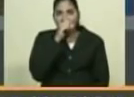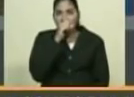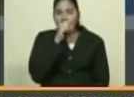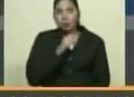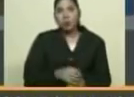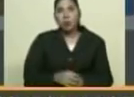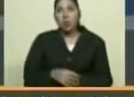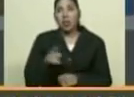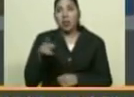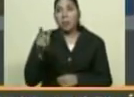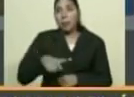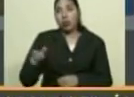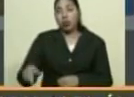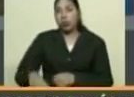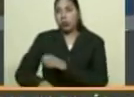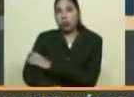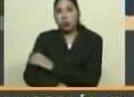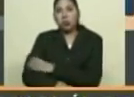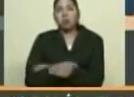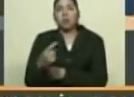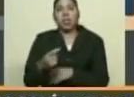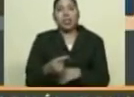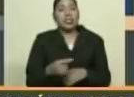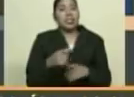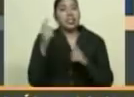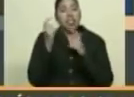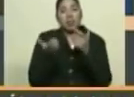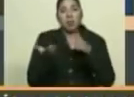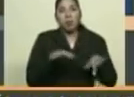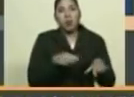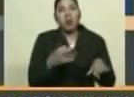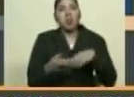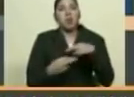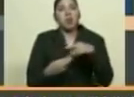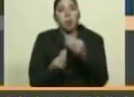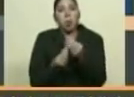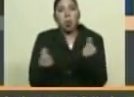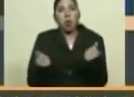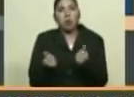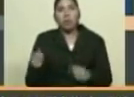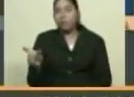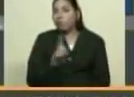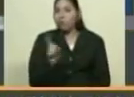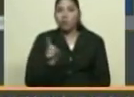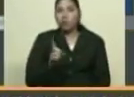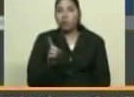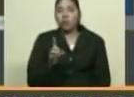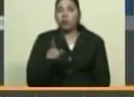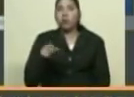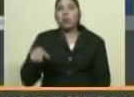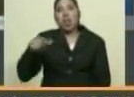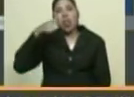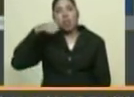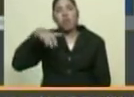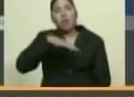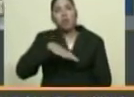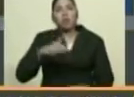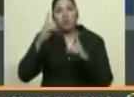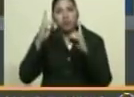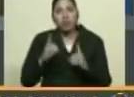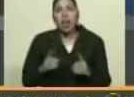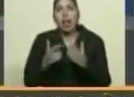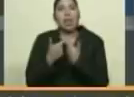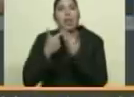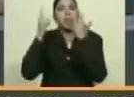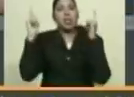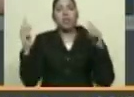Chávez. Más allá de cualquiera de nosotros, la Revolución Bolivariana es un pueblo que decidió ser libre. Buenas tardes, querido compañero, querida